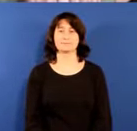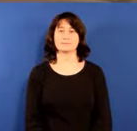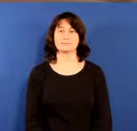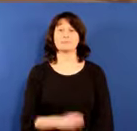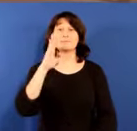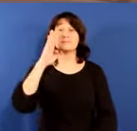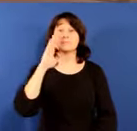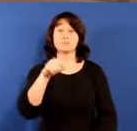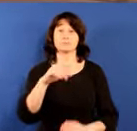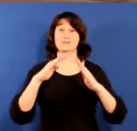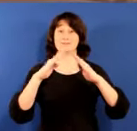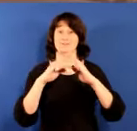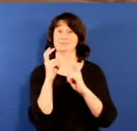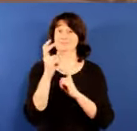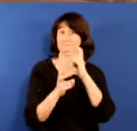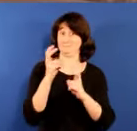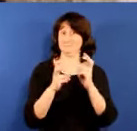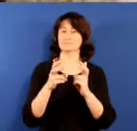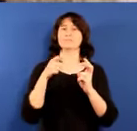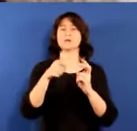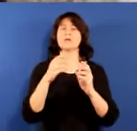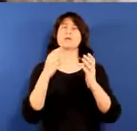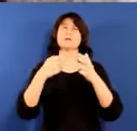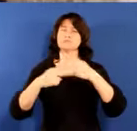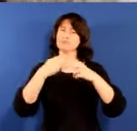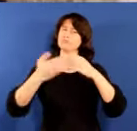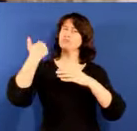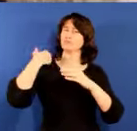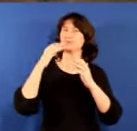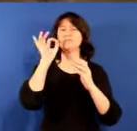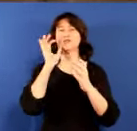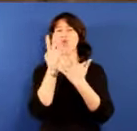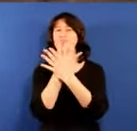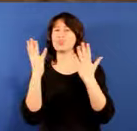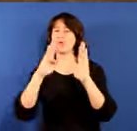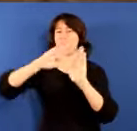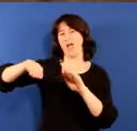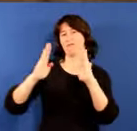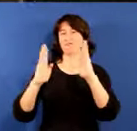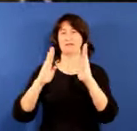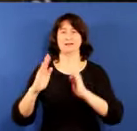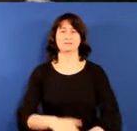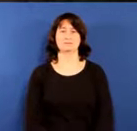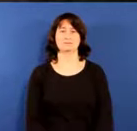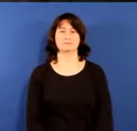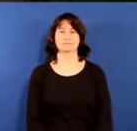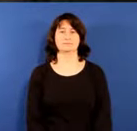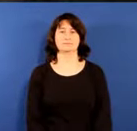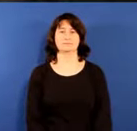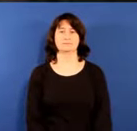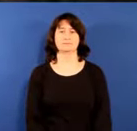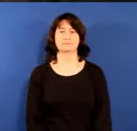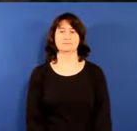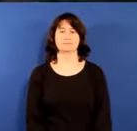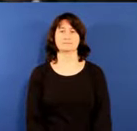situación en la que se encontraba el edificio. El área de patrimonio de la Diputación Foral de Vizcaya ha dirigido los trabajos de recuperación de este